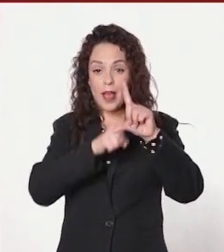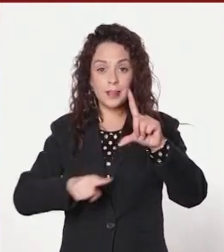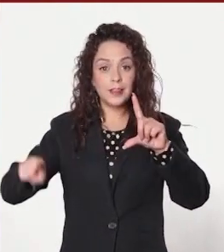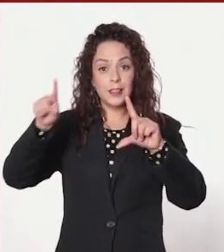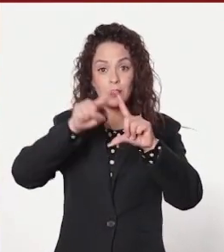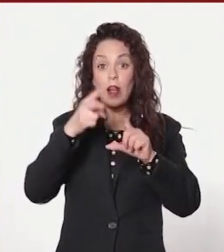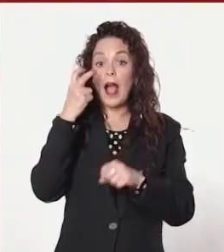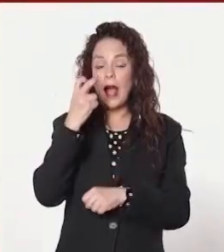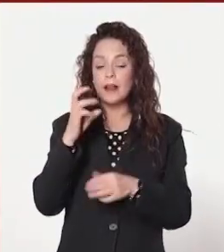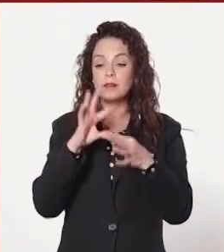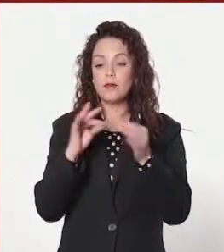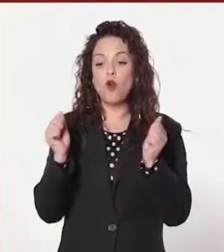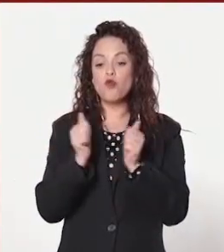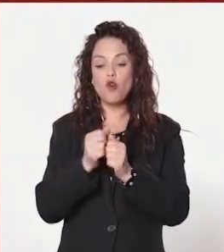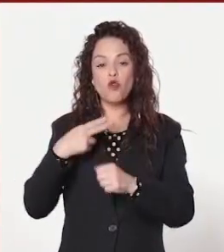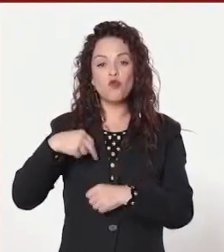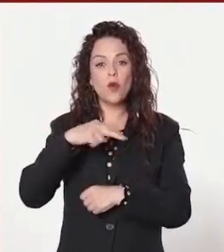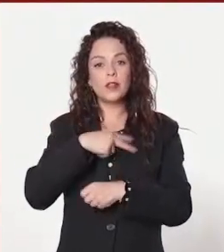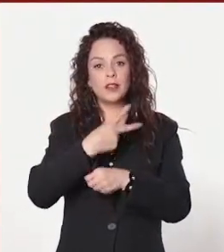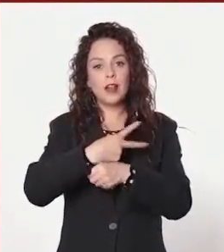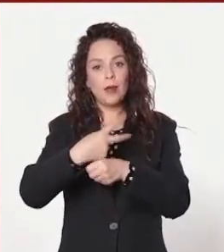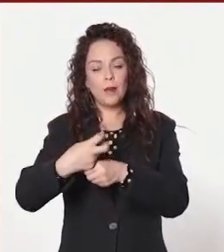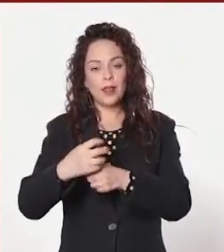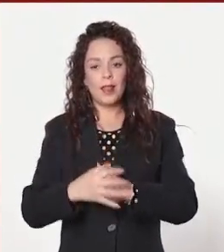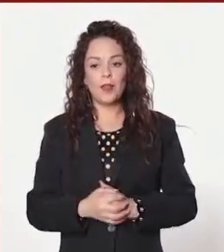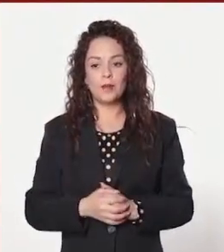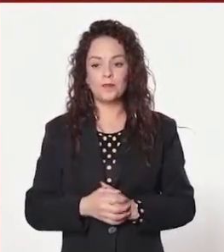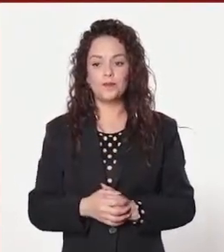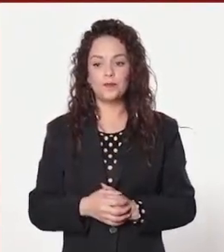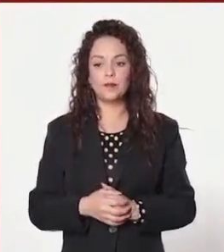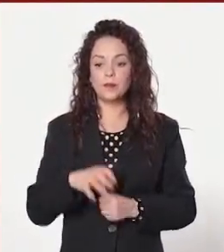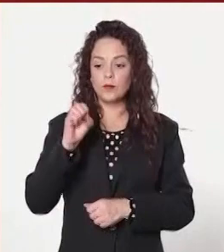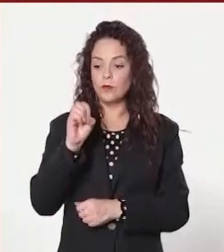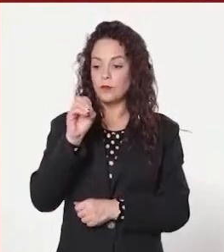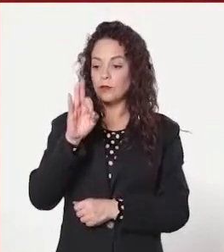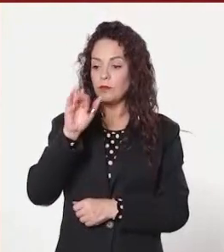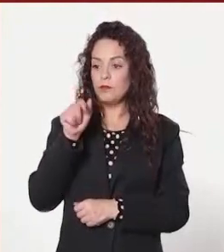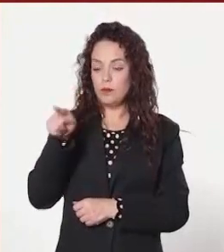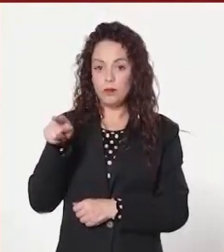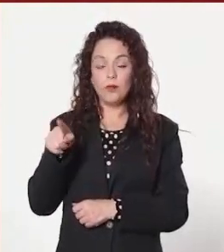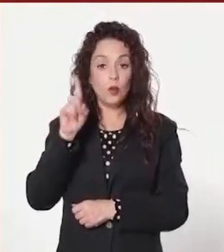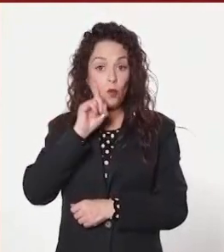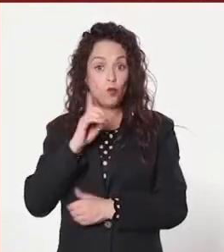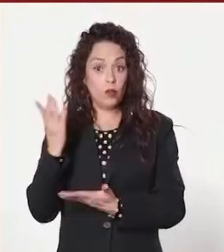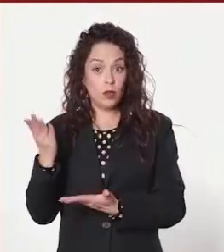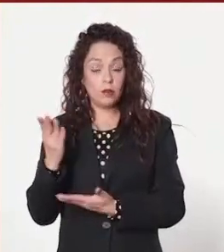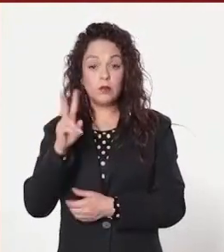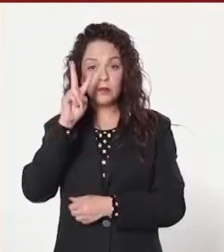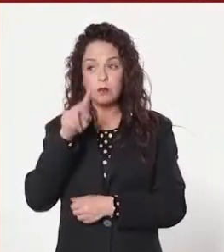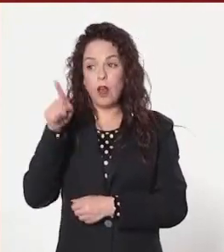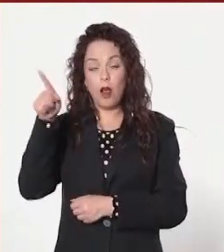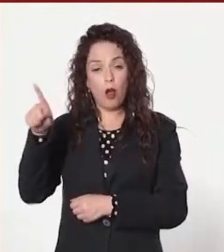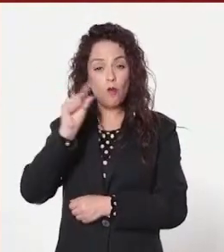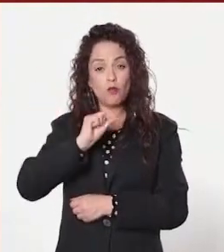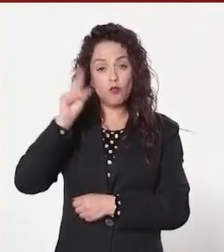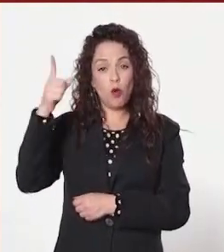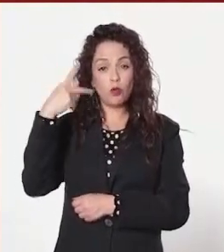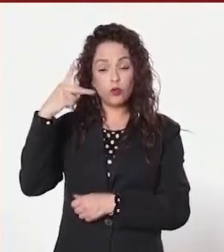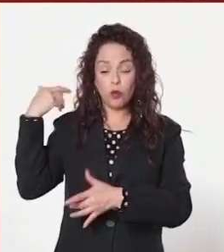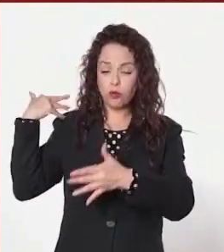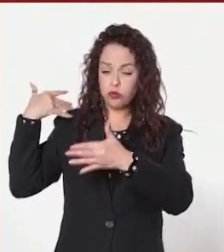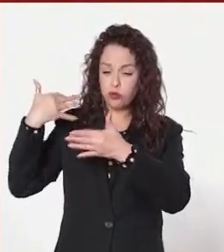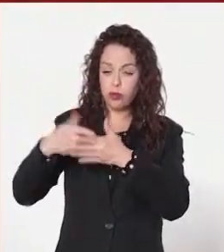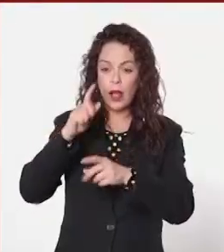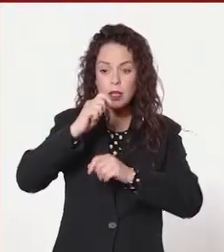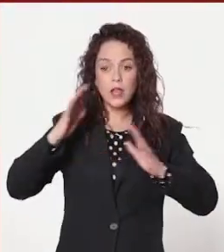siguiente invitado. Vamos con Sofía Díaz Rivera, una mujer que ha dedicado prácticamente toda su trayectoria profesional a fomentar la